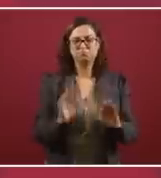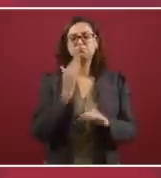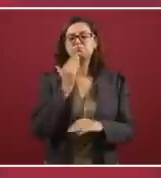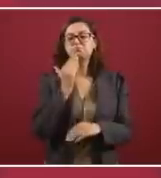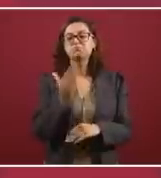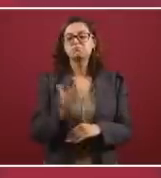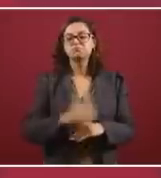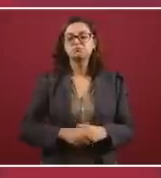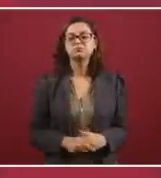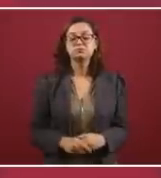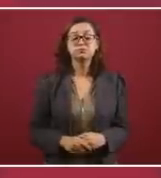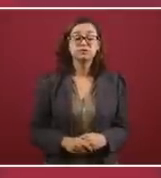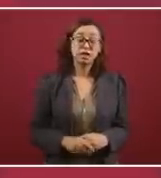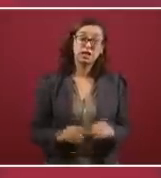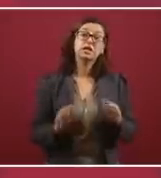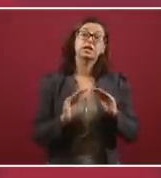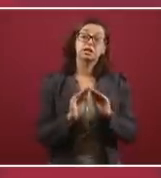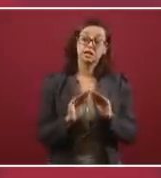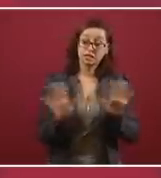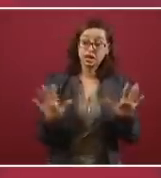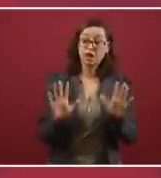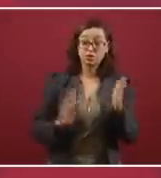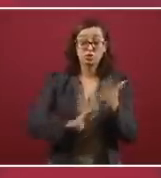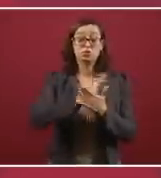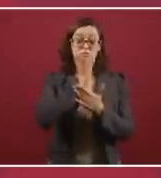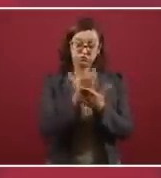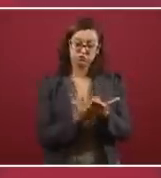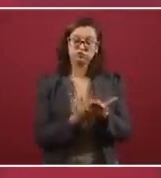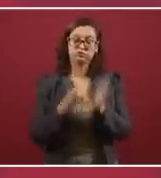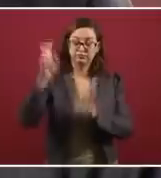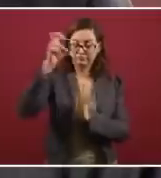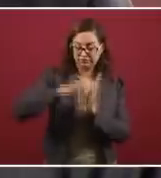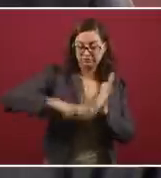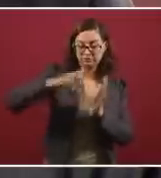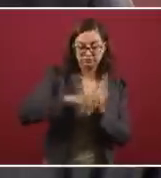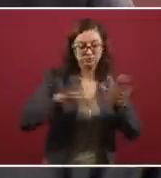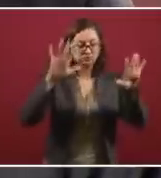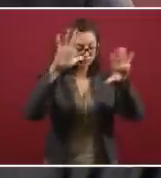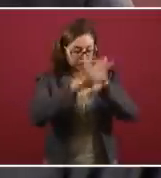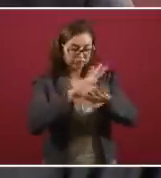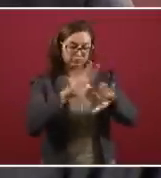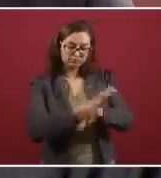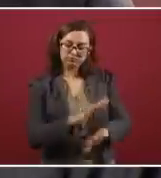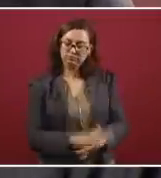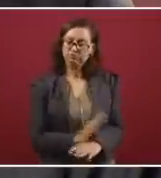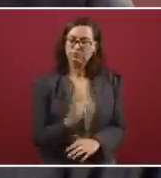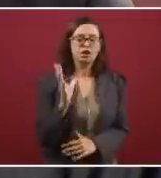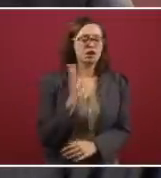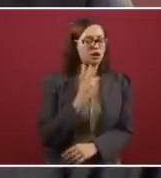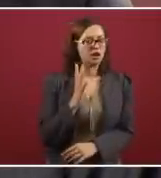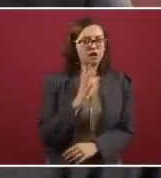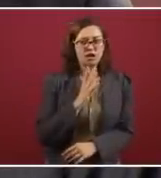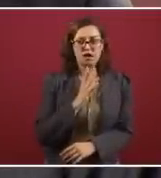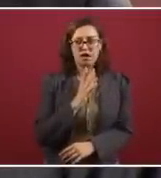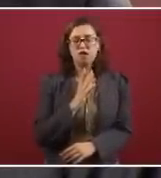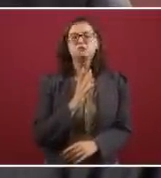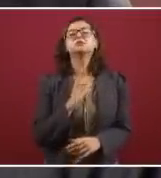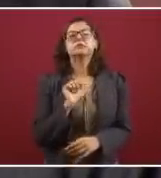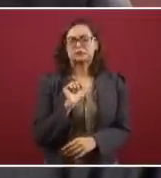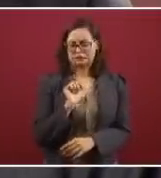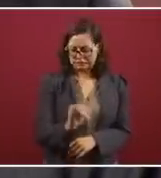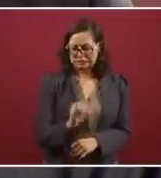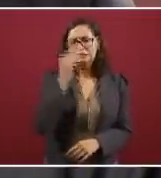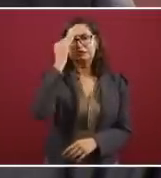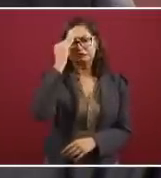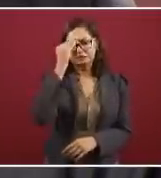hay cambios en los contratos originales, se amplían plazos,